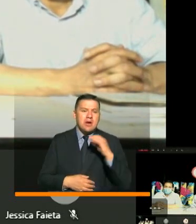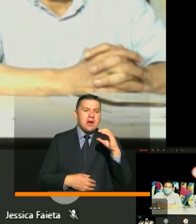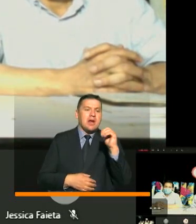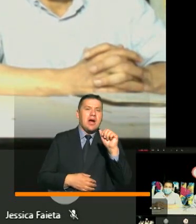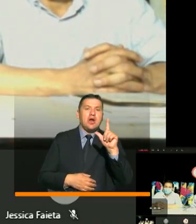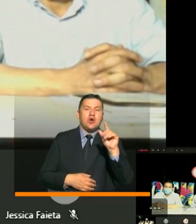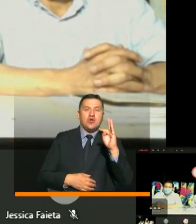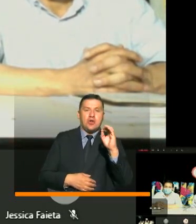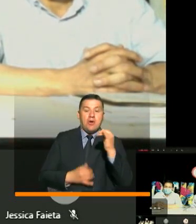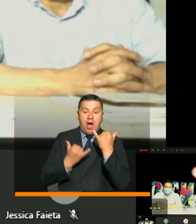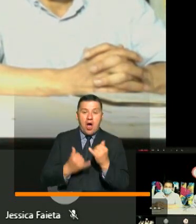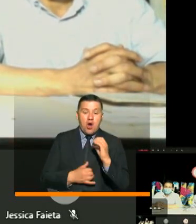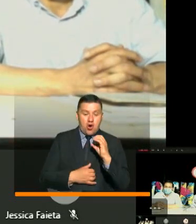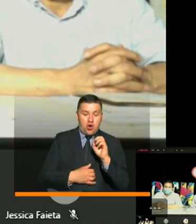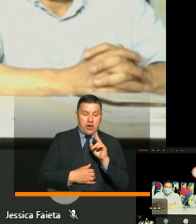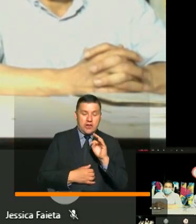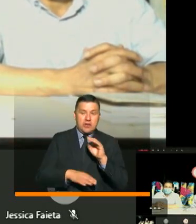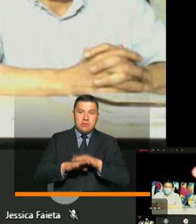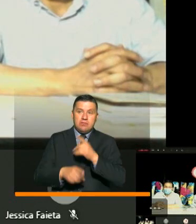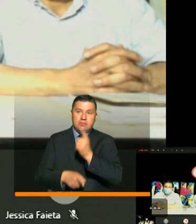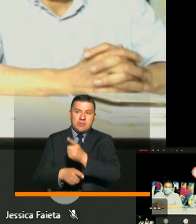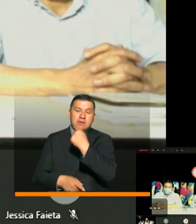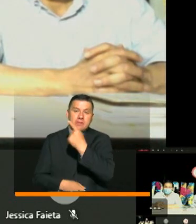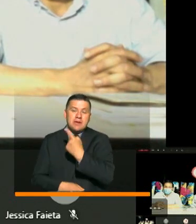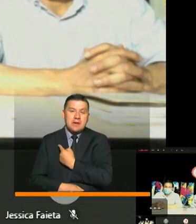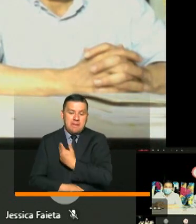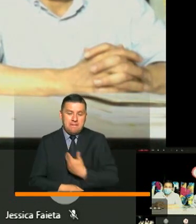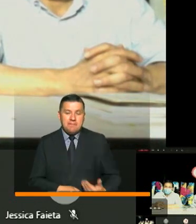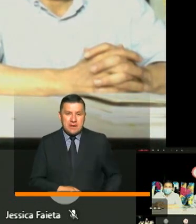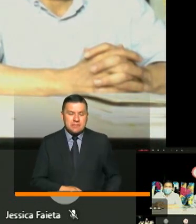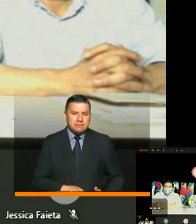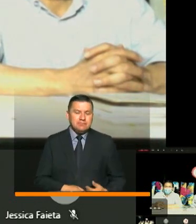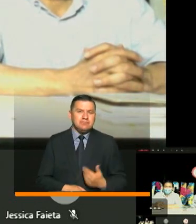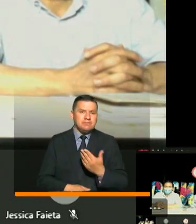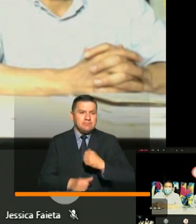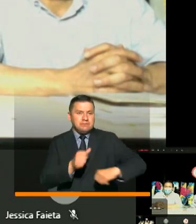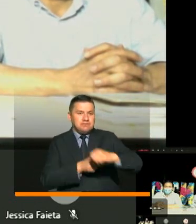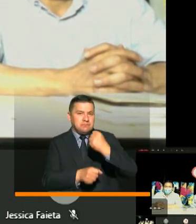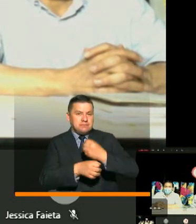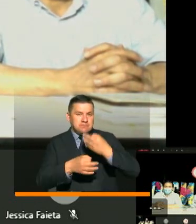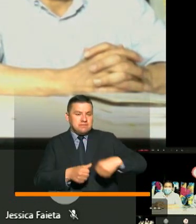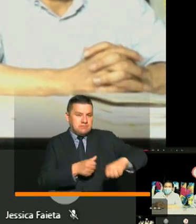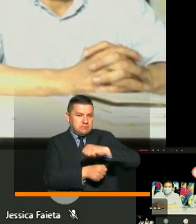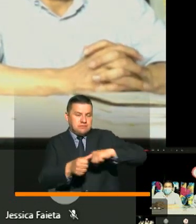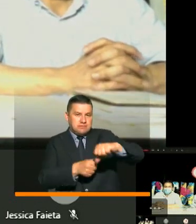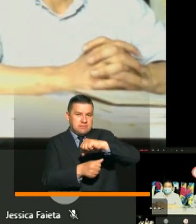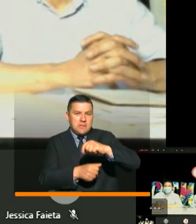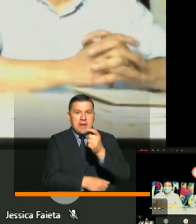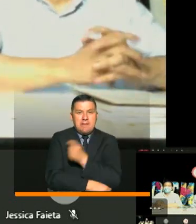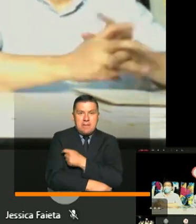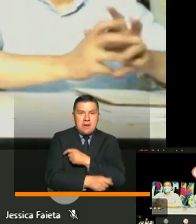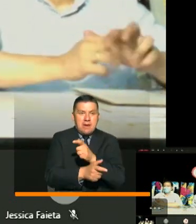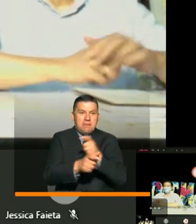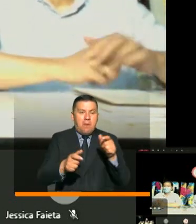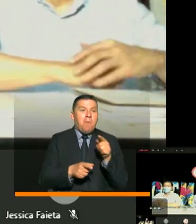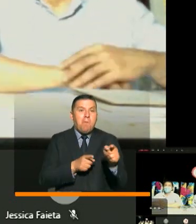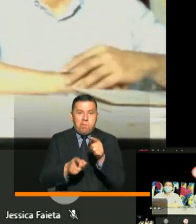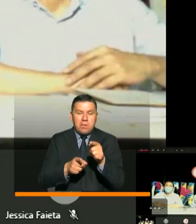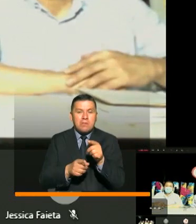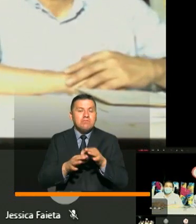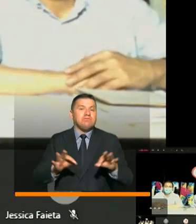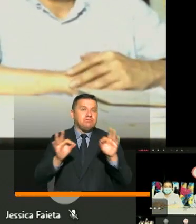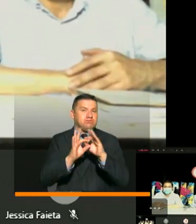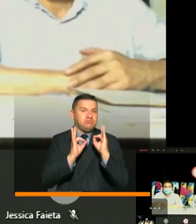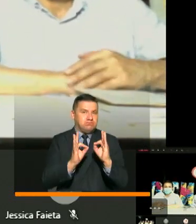y ahorita aquí en Corinto. Presidente, tal como usted lo menciona, en parte de la reactivación segura y de la vacunación masiva, también hace